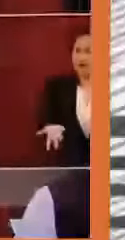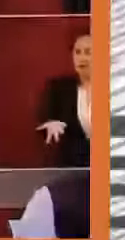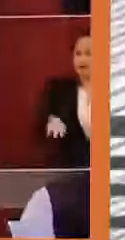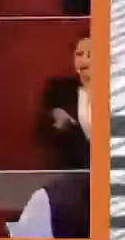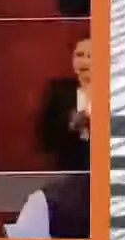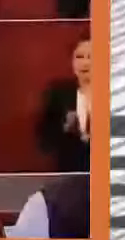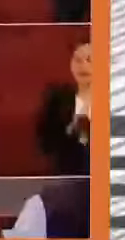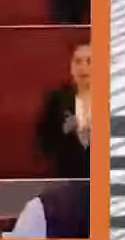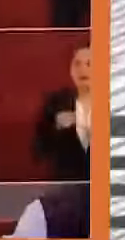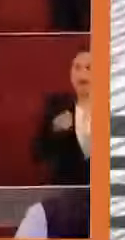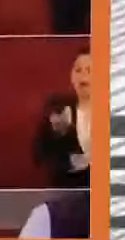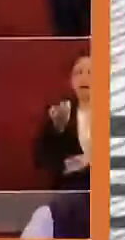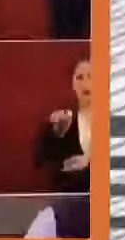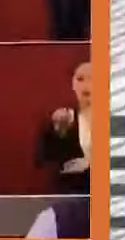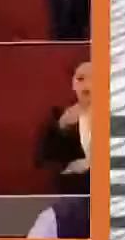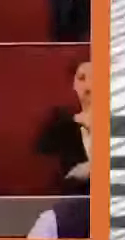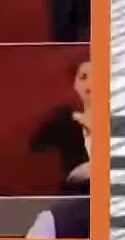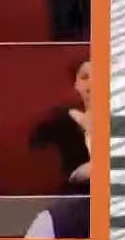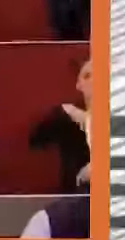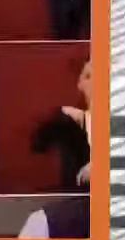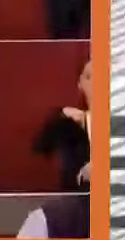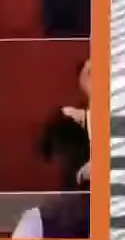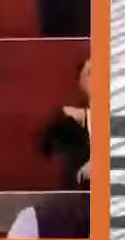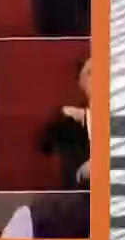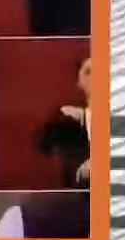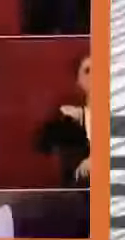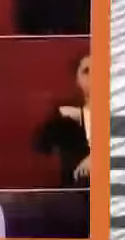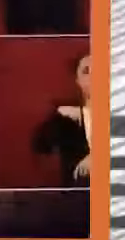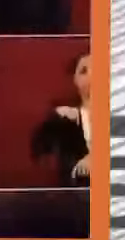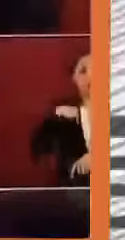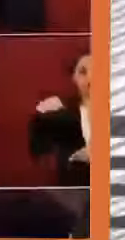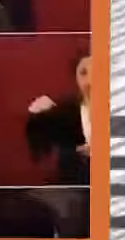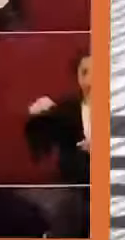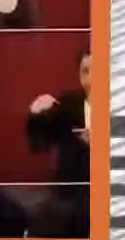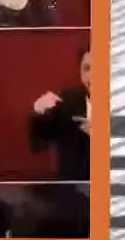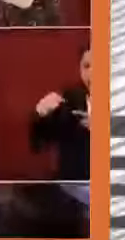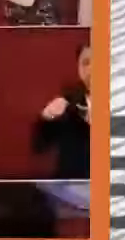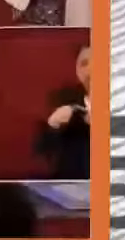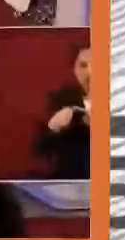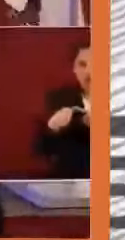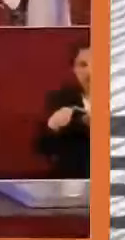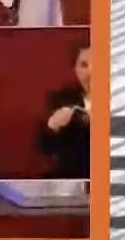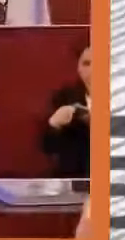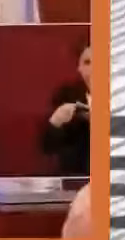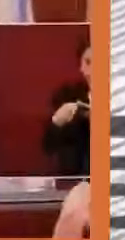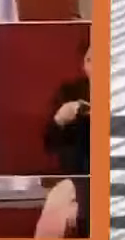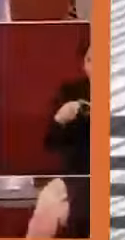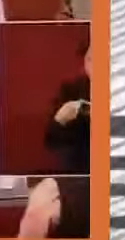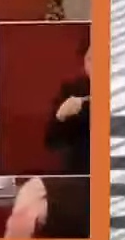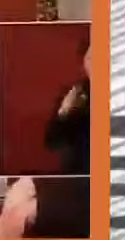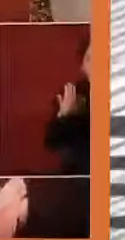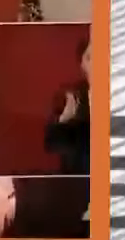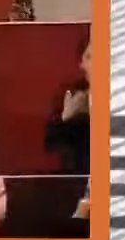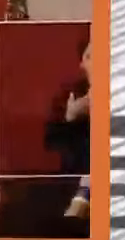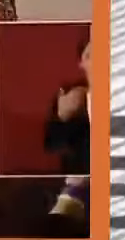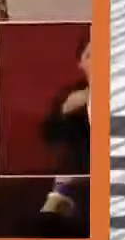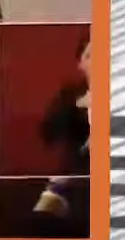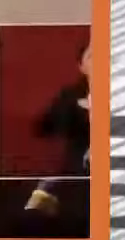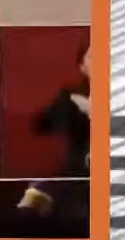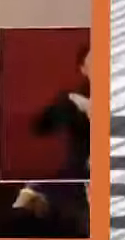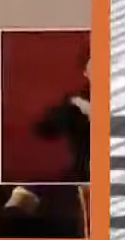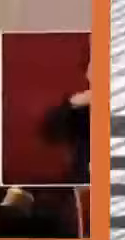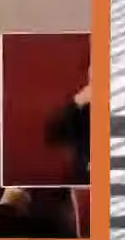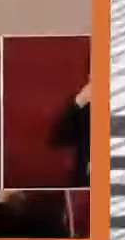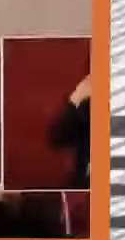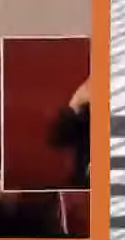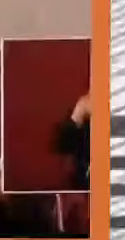a quienes arriesgan su capital y a quienes, llegado el momento, pues no pueden sostener esta planta laboral por